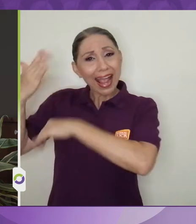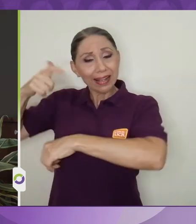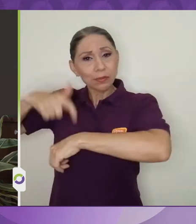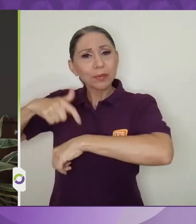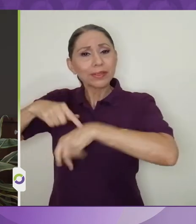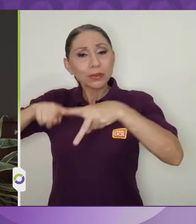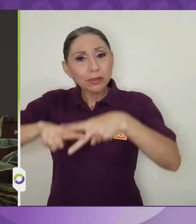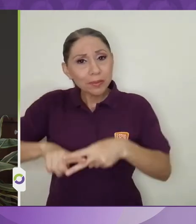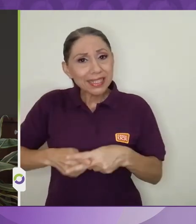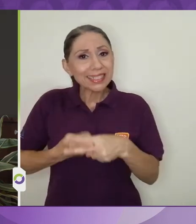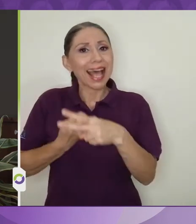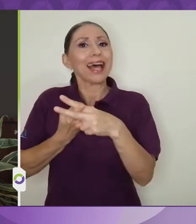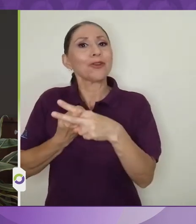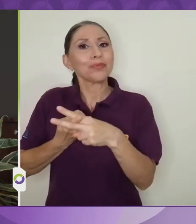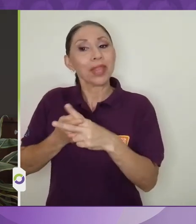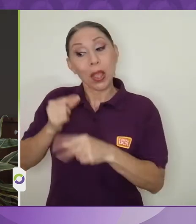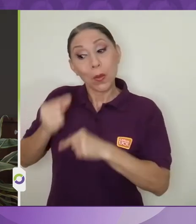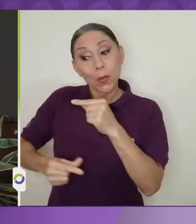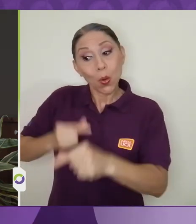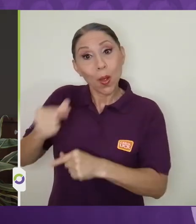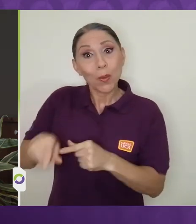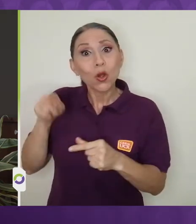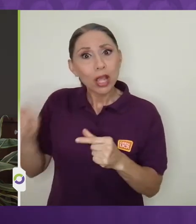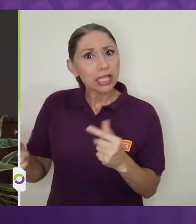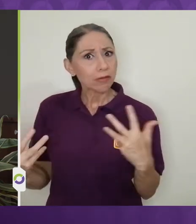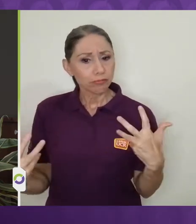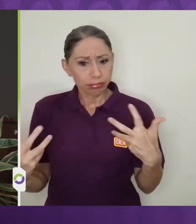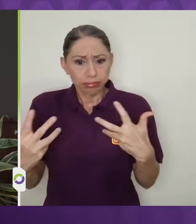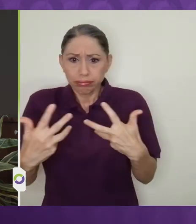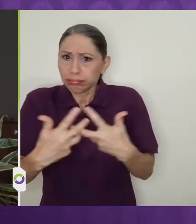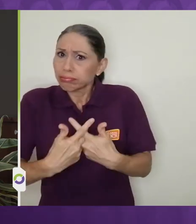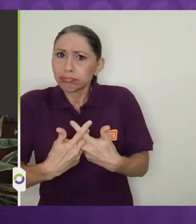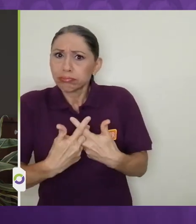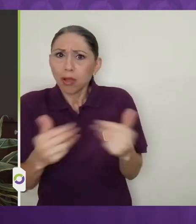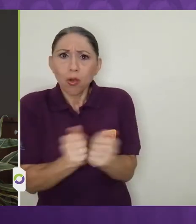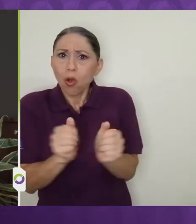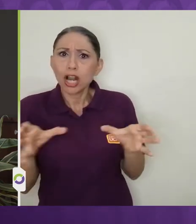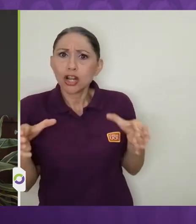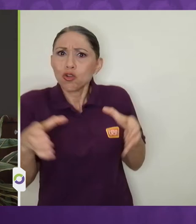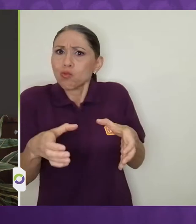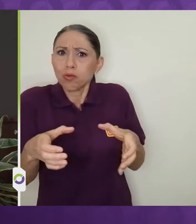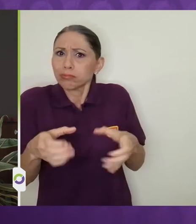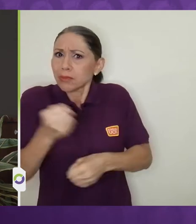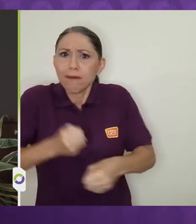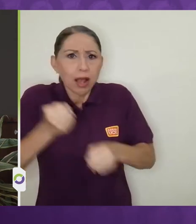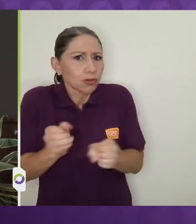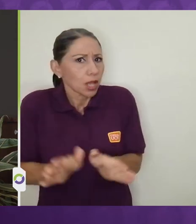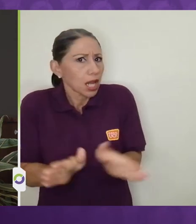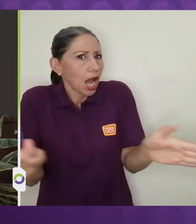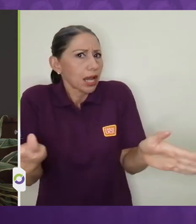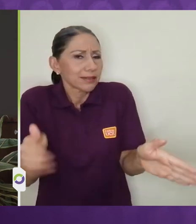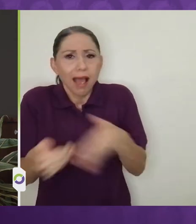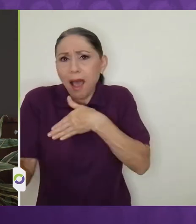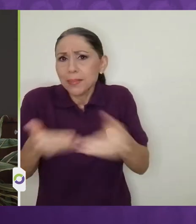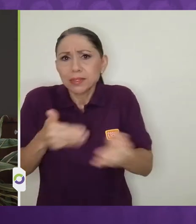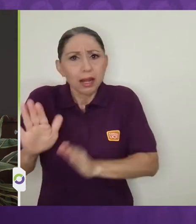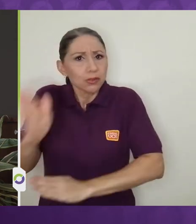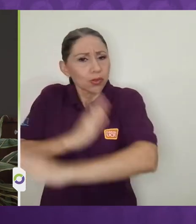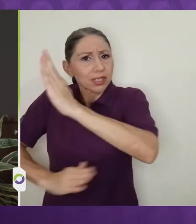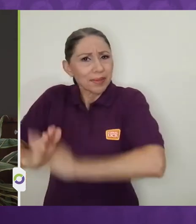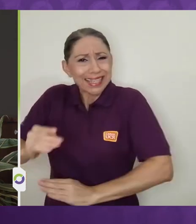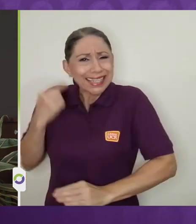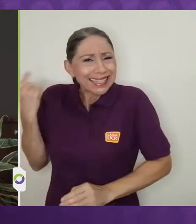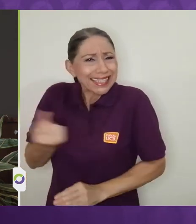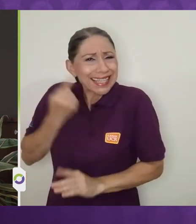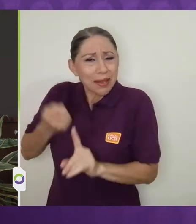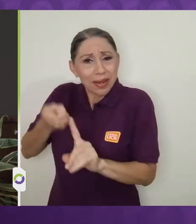comenzamos a acoplarla poco a poco a los trabajos generales de todo el grupo, a pesar de su discapacidad.